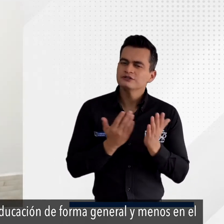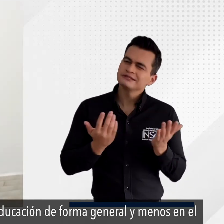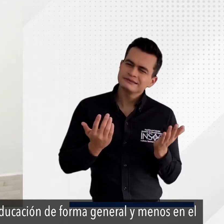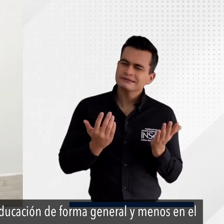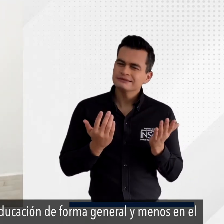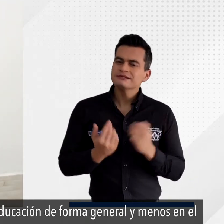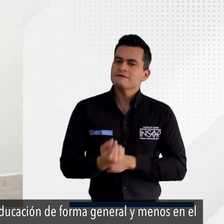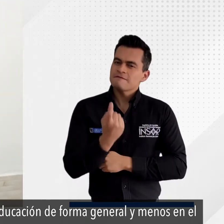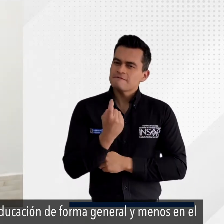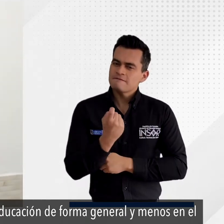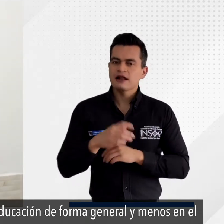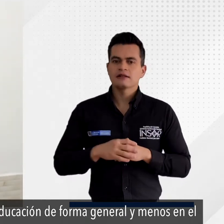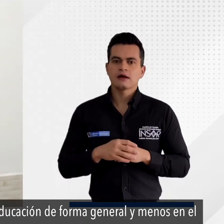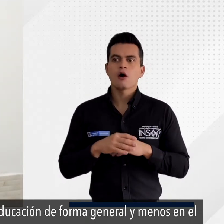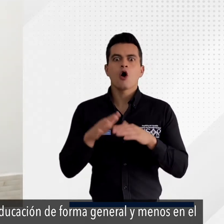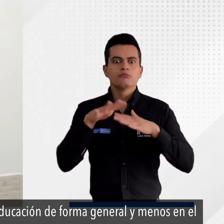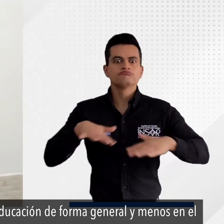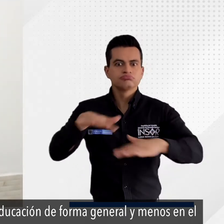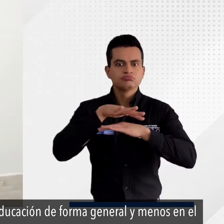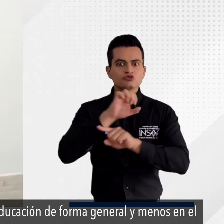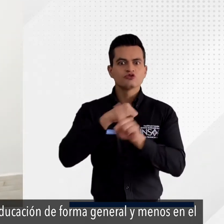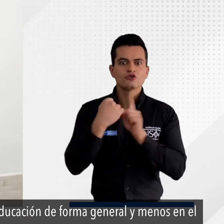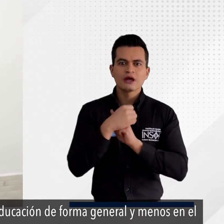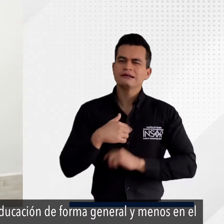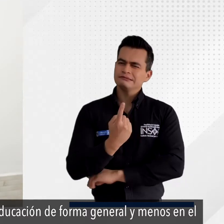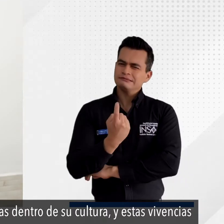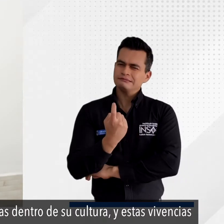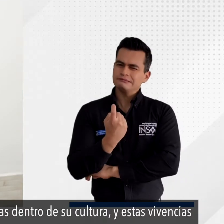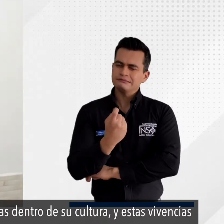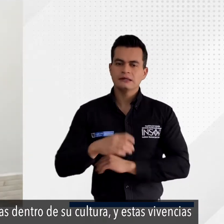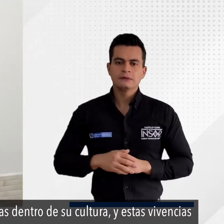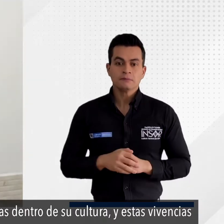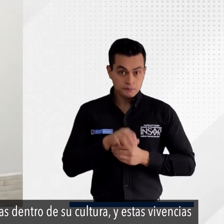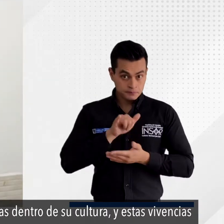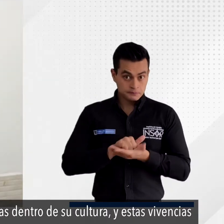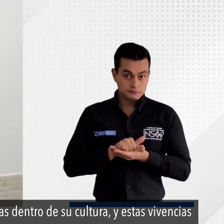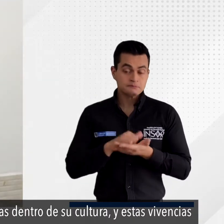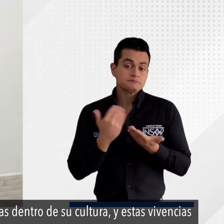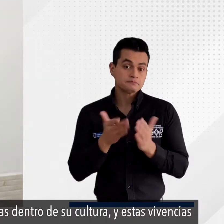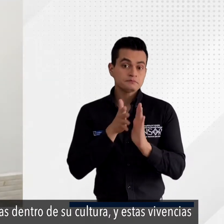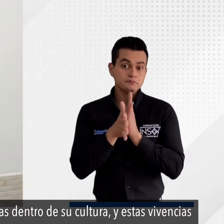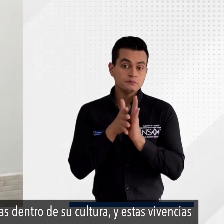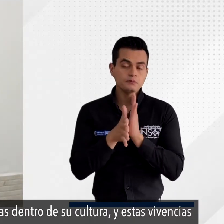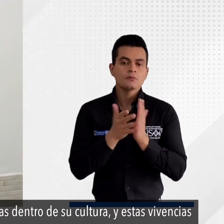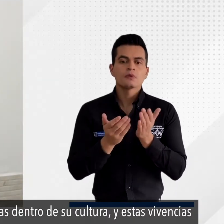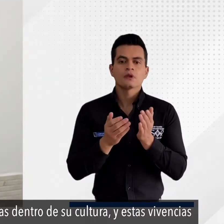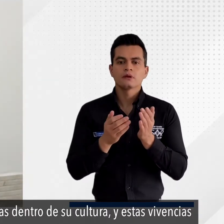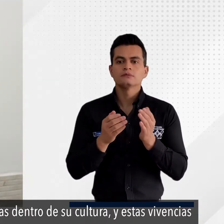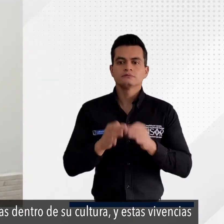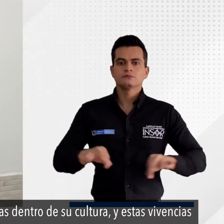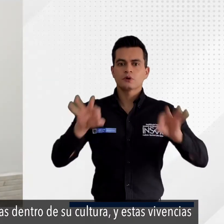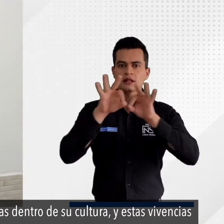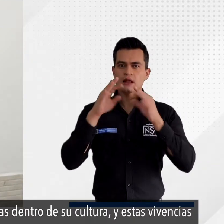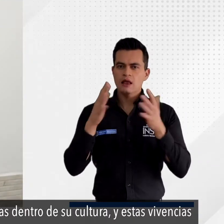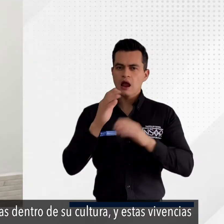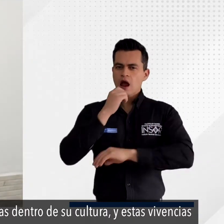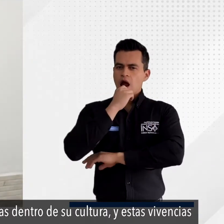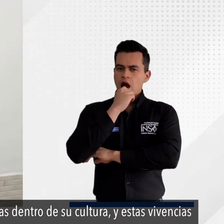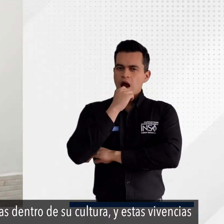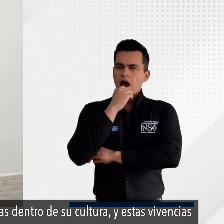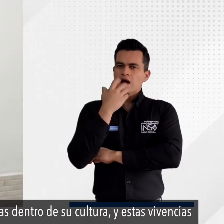forma general y menos en el ámbito social. Por lo tanto, teniendo en cuenta